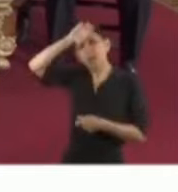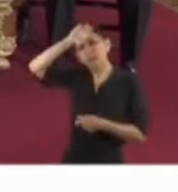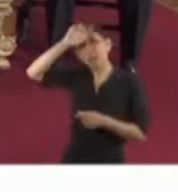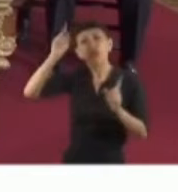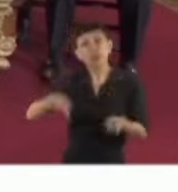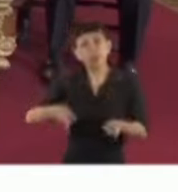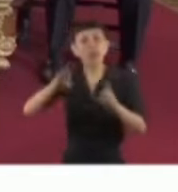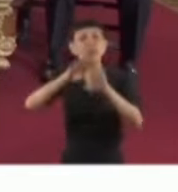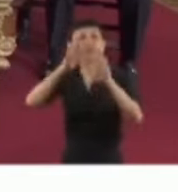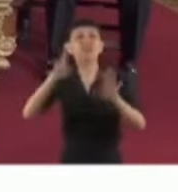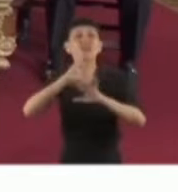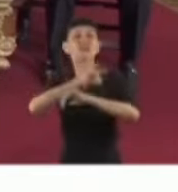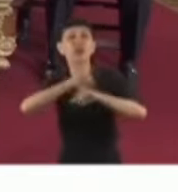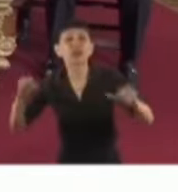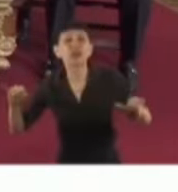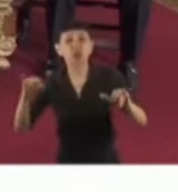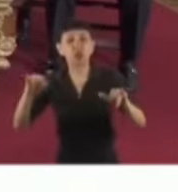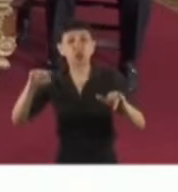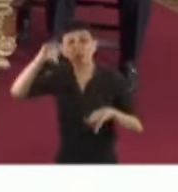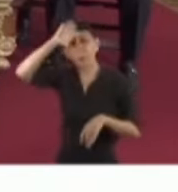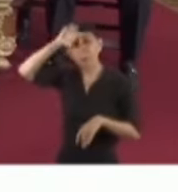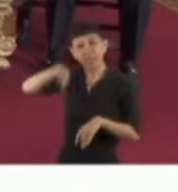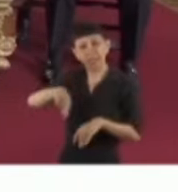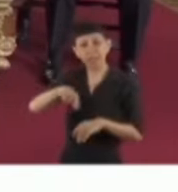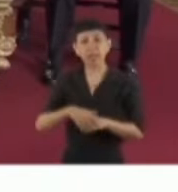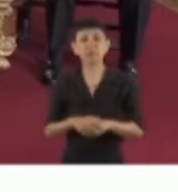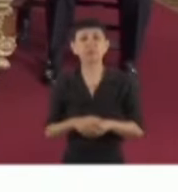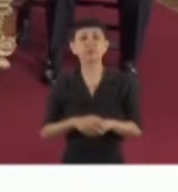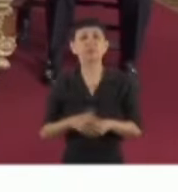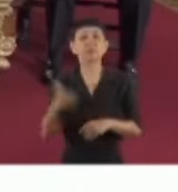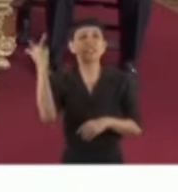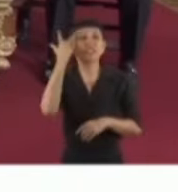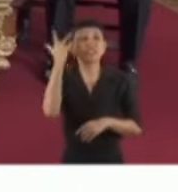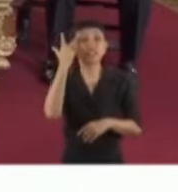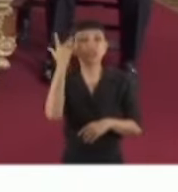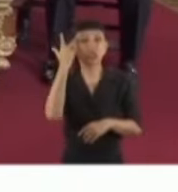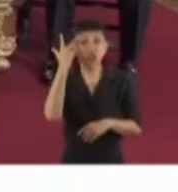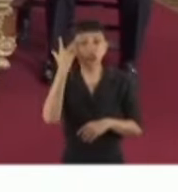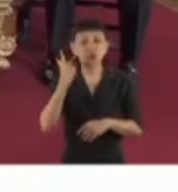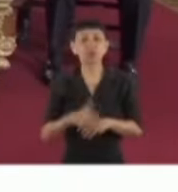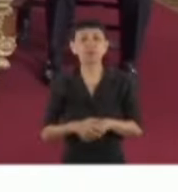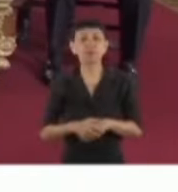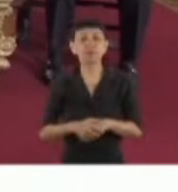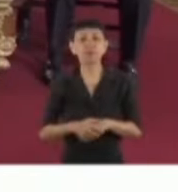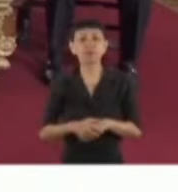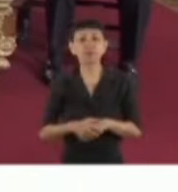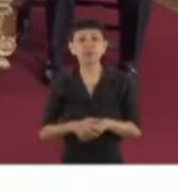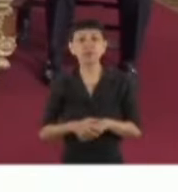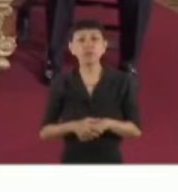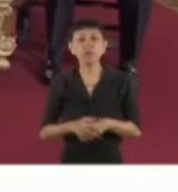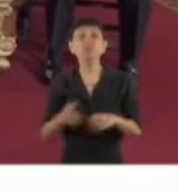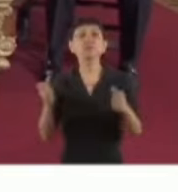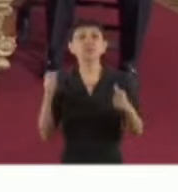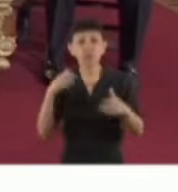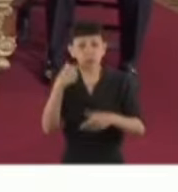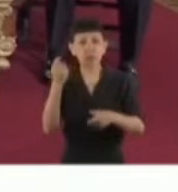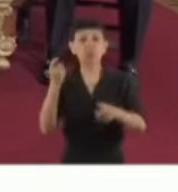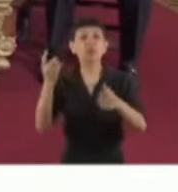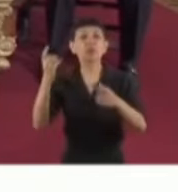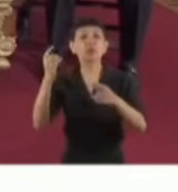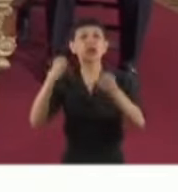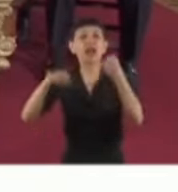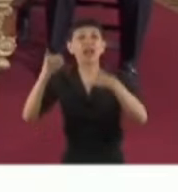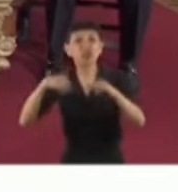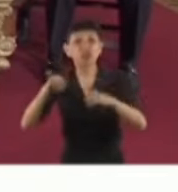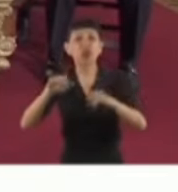negativamente, que tiene una visión de futuro más negativa que positiva, pero sin embargo apoya a las